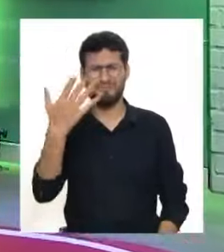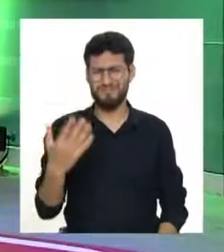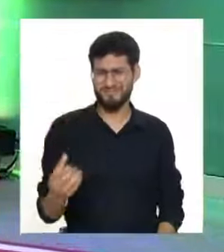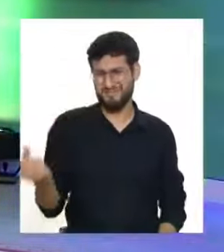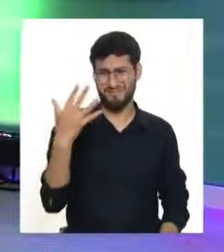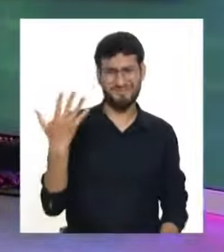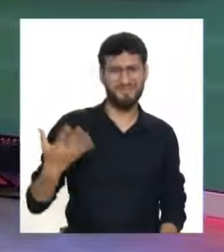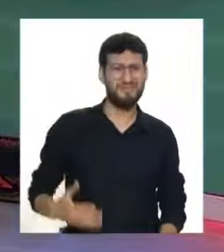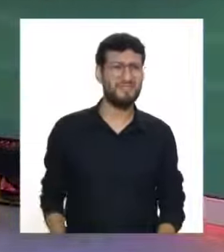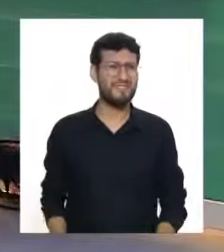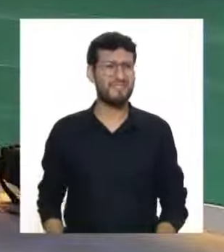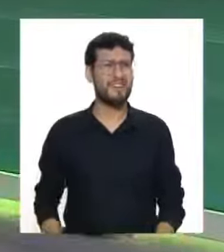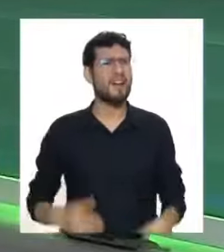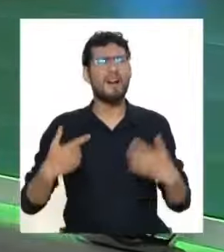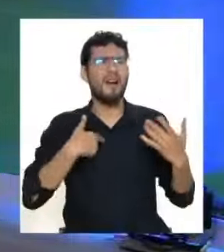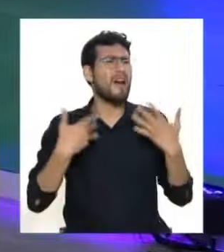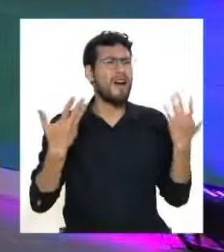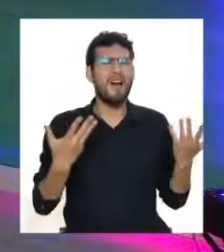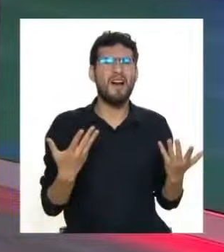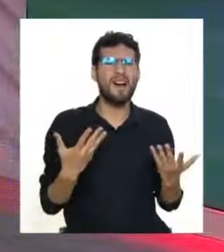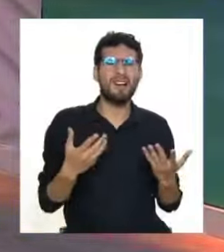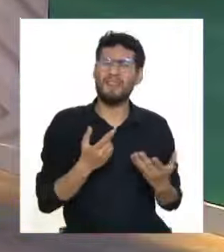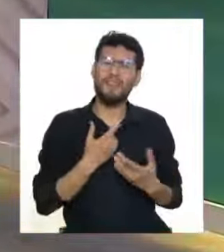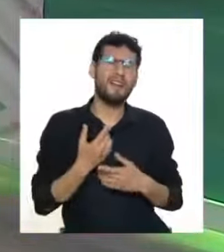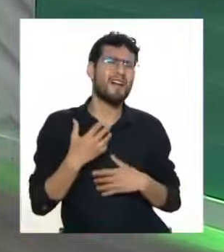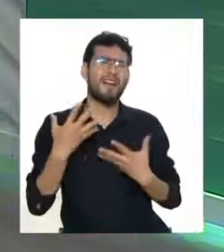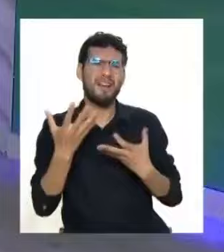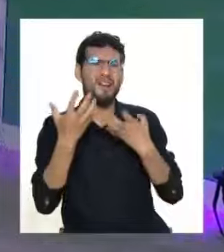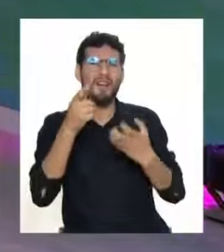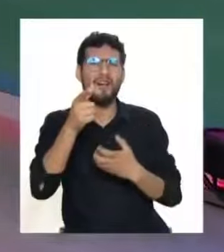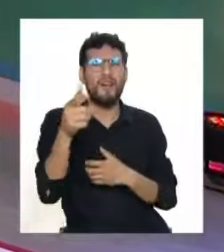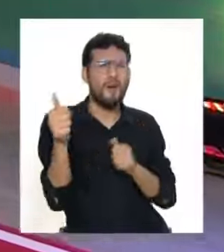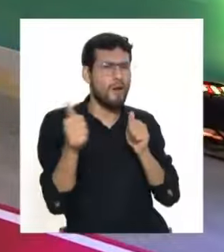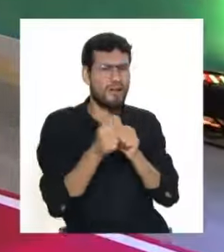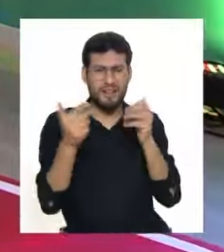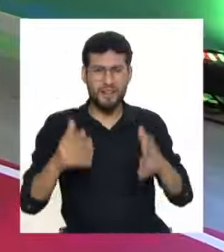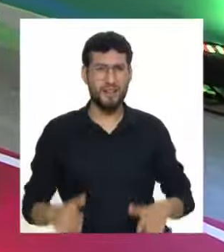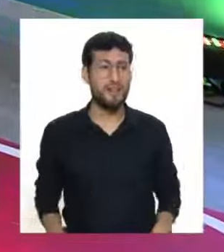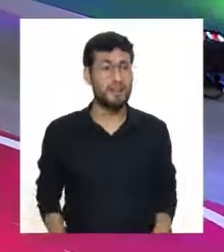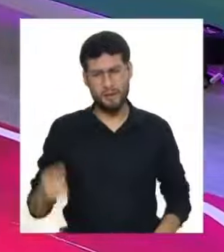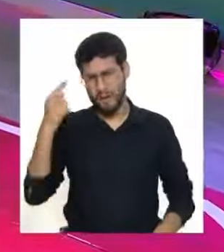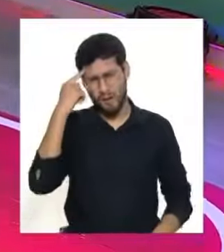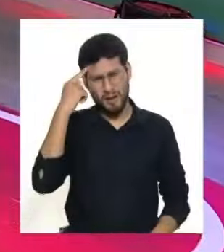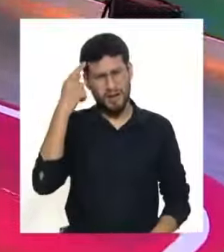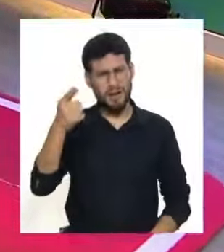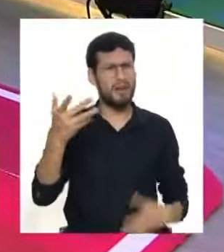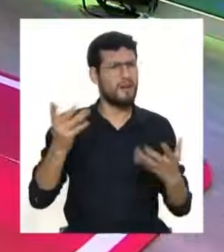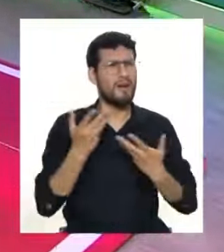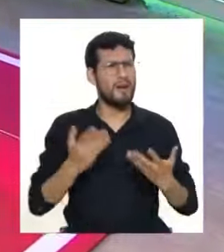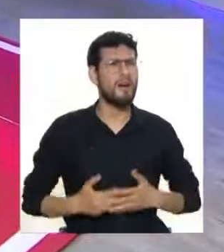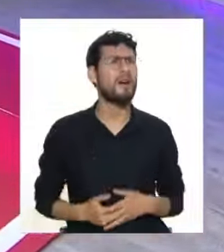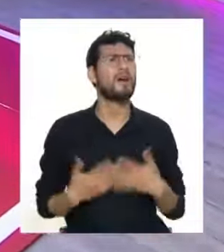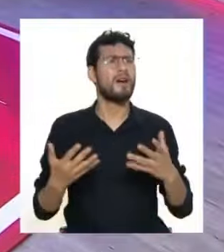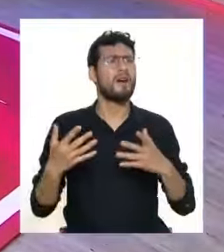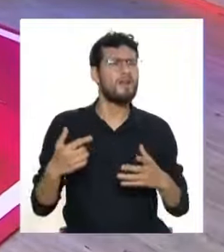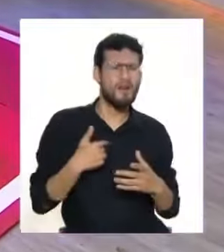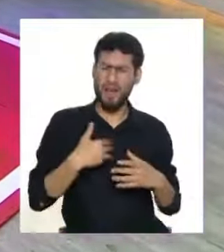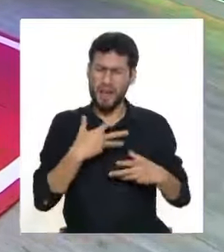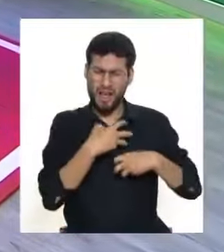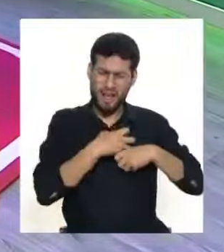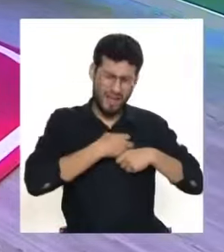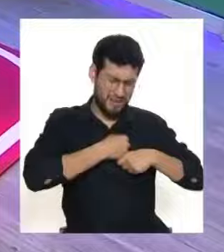Adivina el enfado, por más que te enojas, quiero estar a tu lado y pensar que me dejas por un